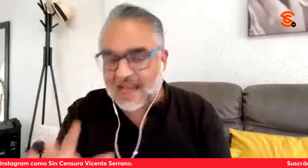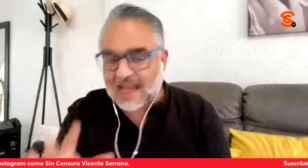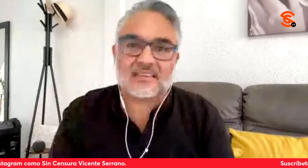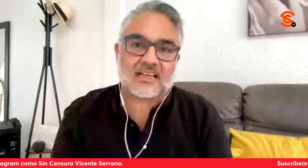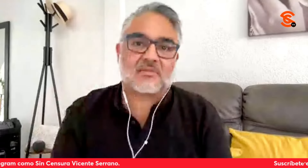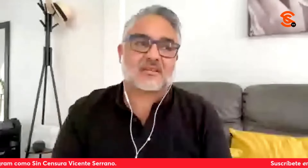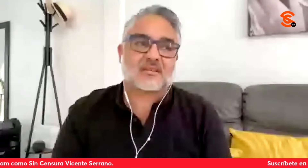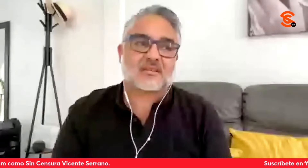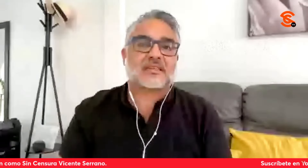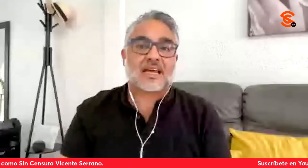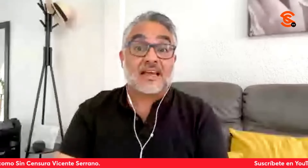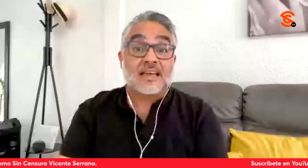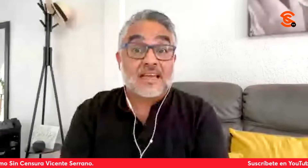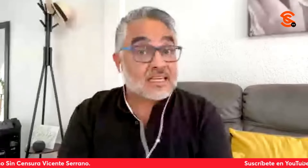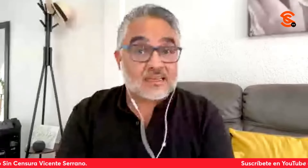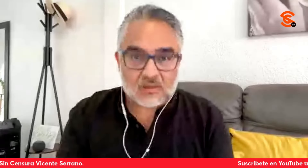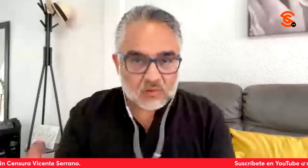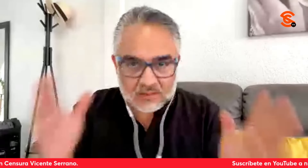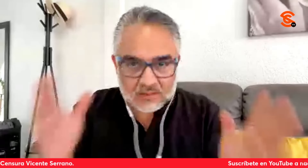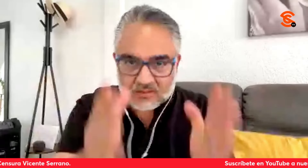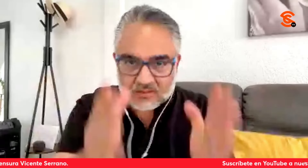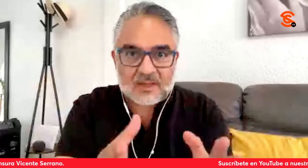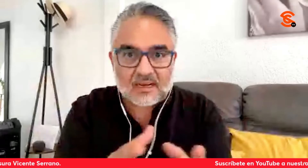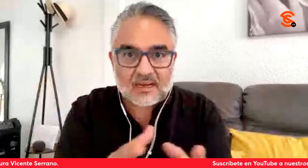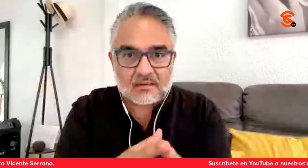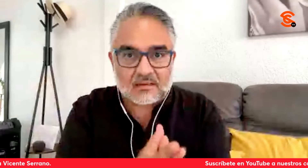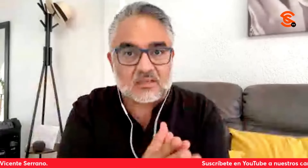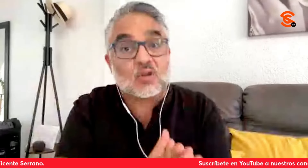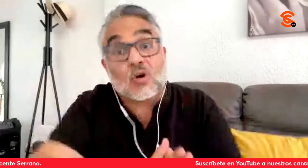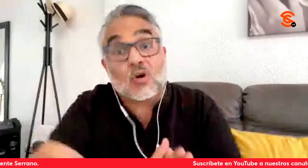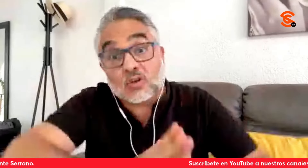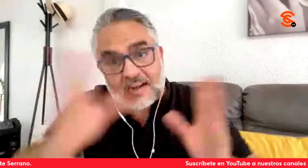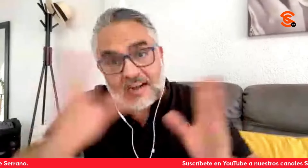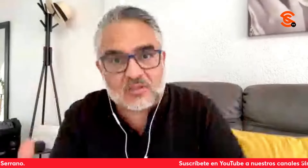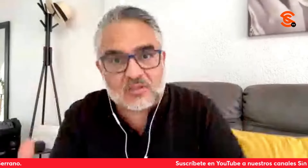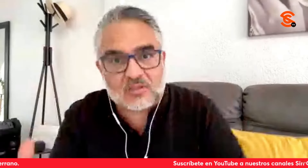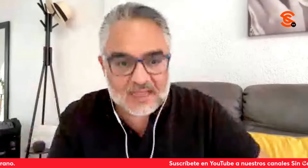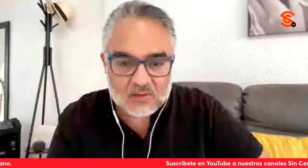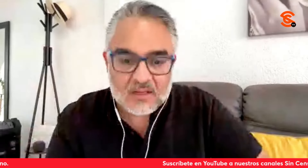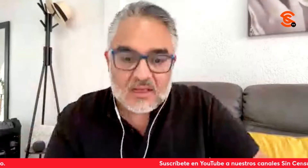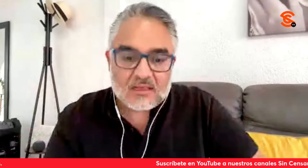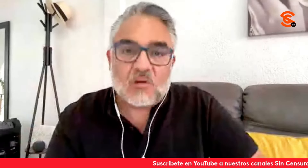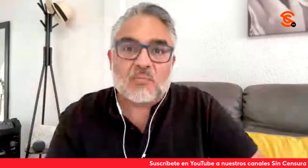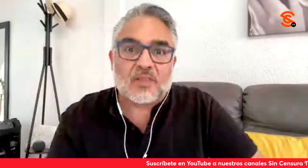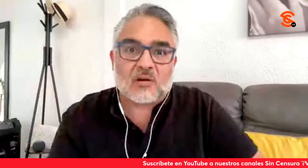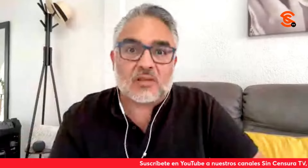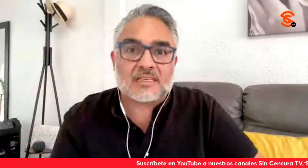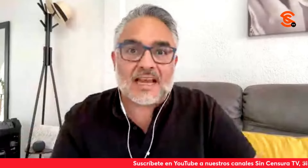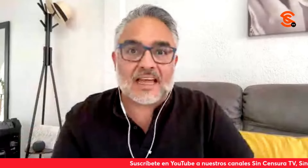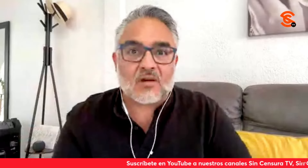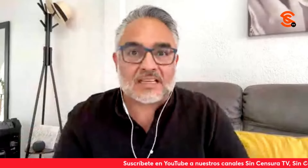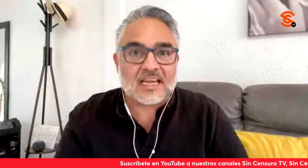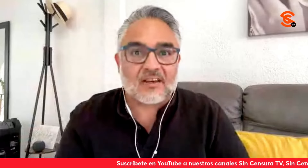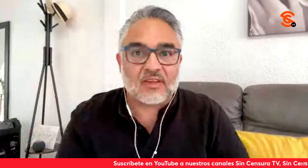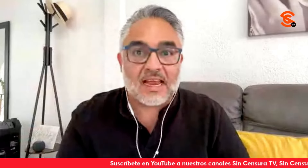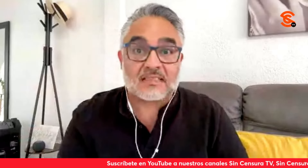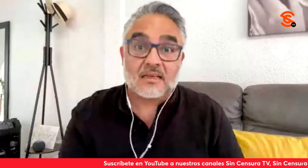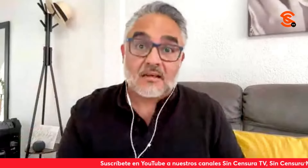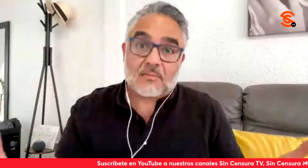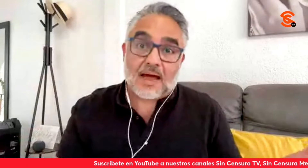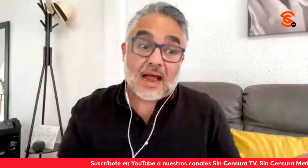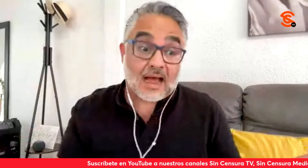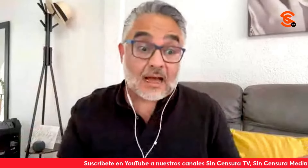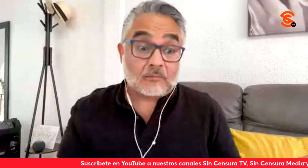Sevilla, antes de que se me pasara, y si gustas comentar de esto o cerramos hablando de un poder judicial que ahora cierra